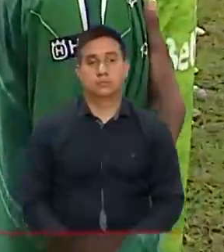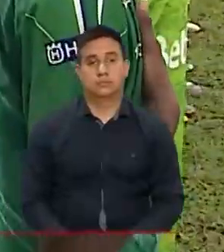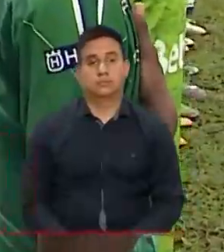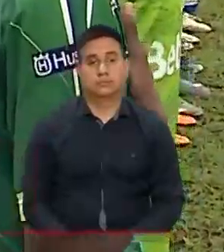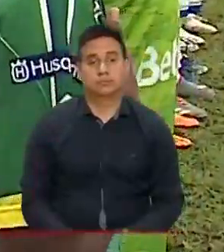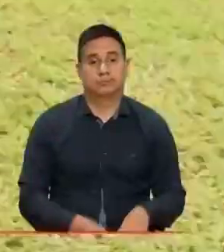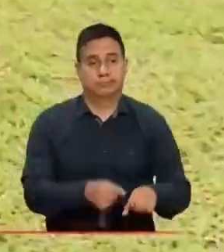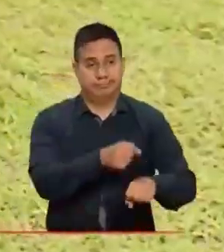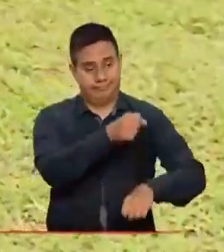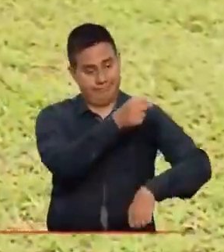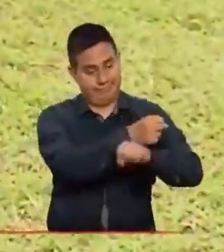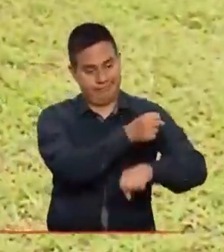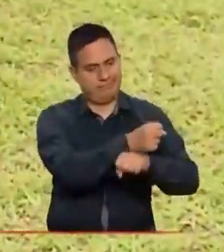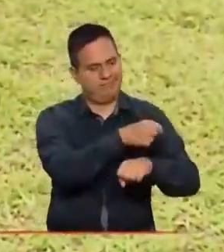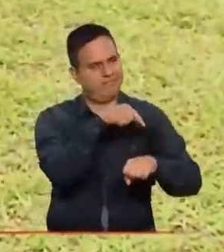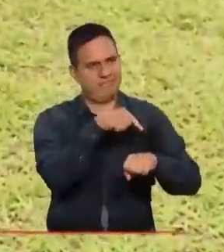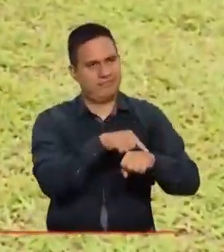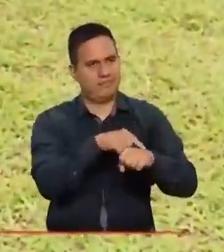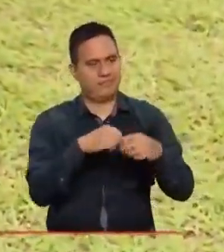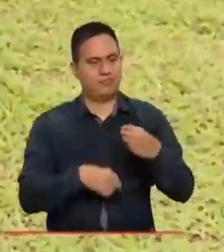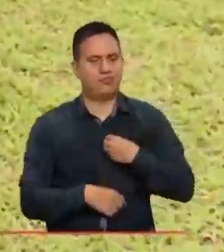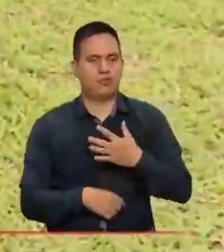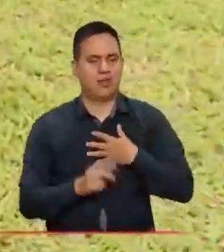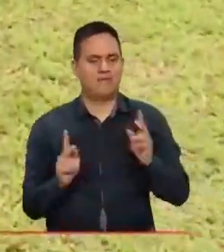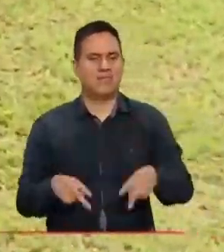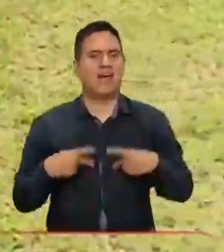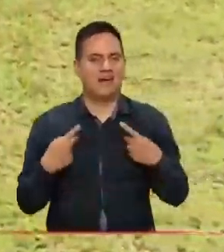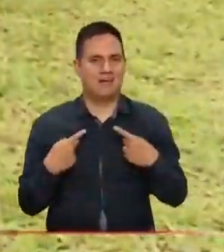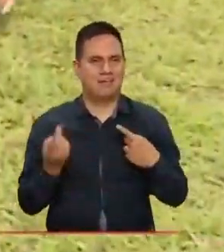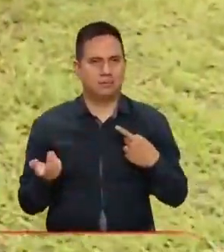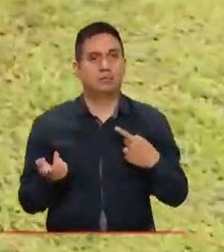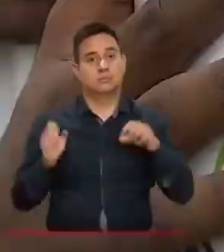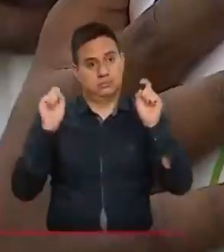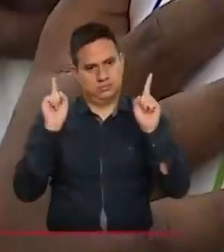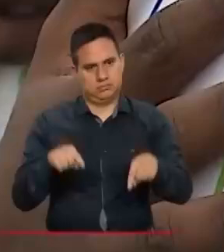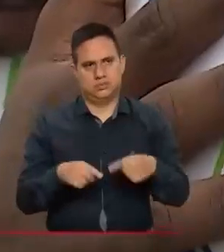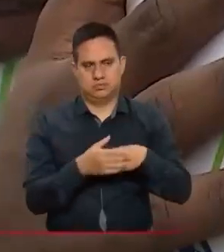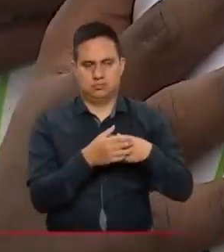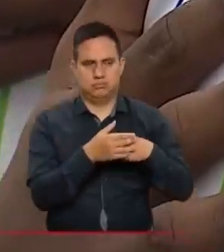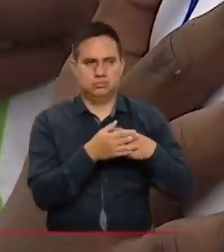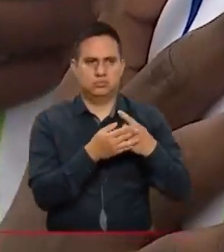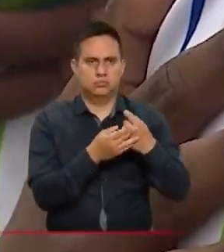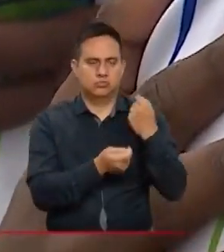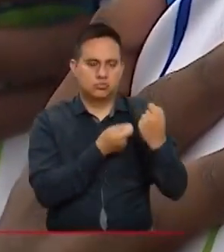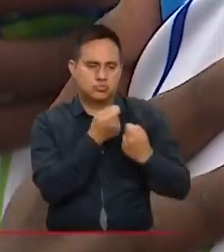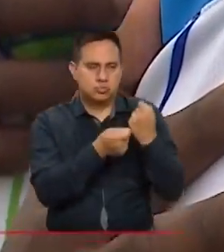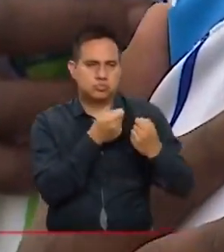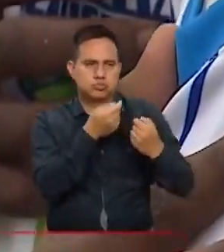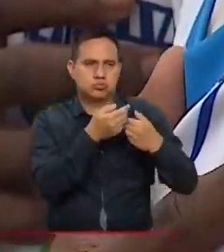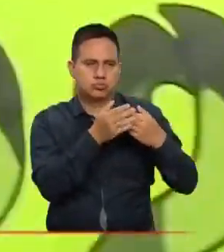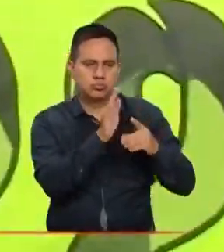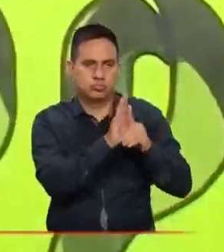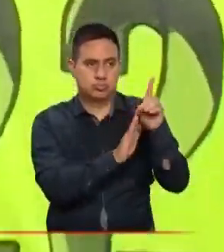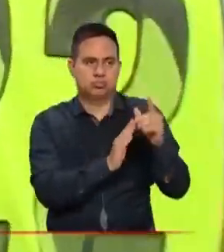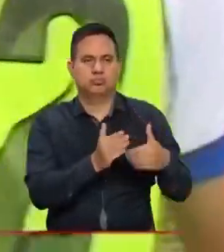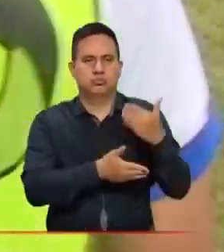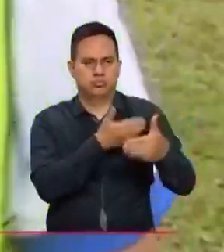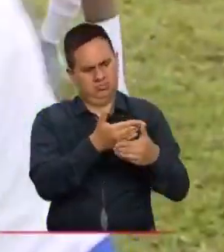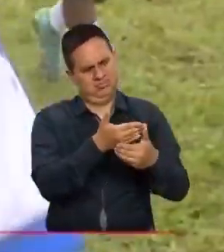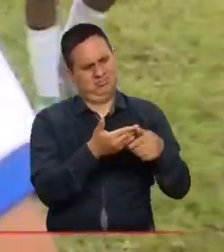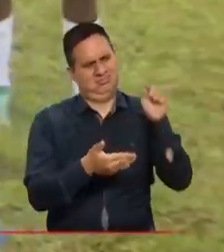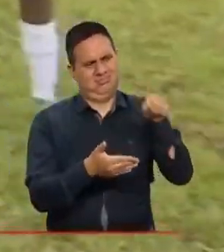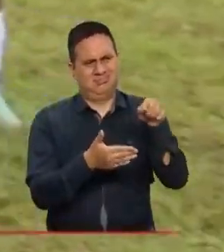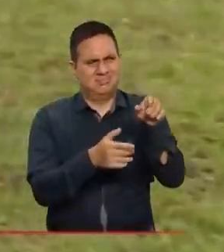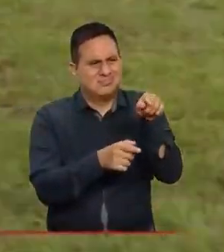como oportunidad de vida, como profesión y que puede generar desarrollo económico. Pero ¿de dónde salen los futbolistas? Dale,